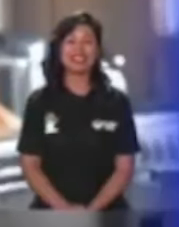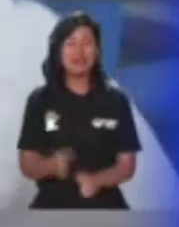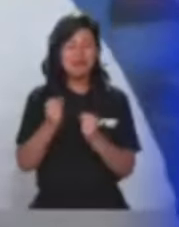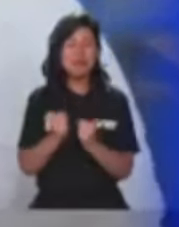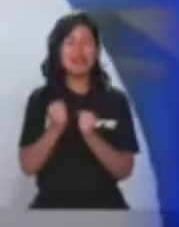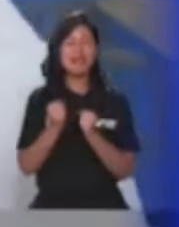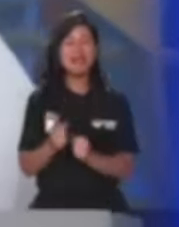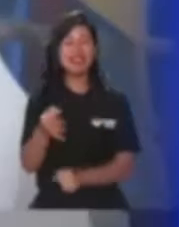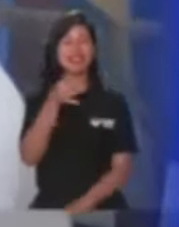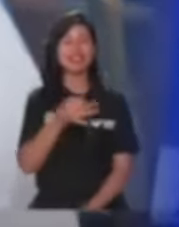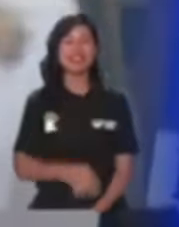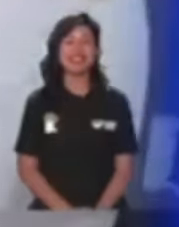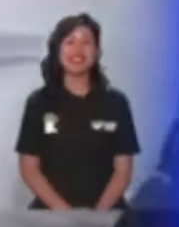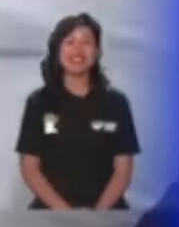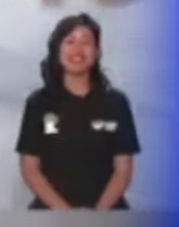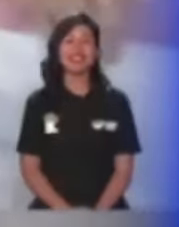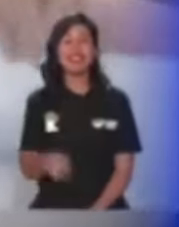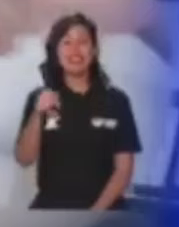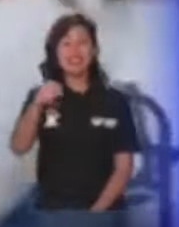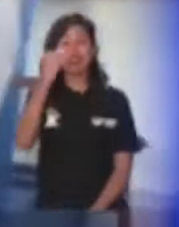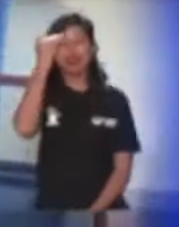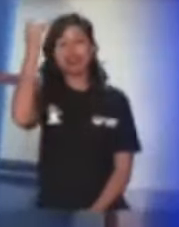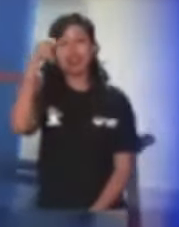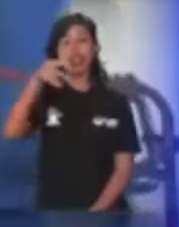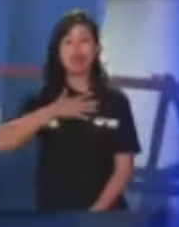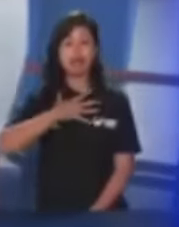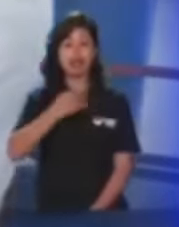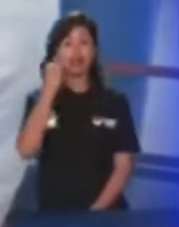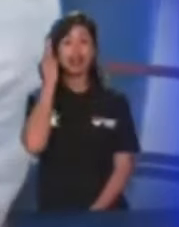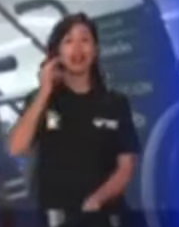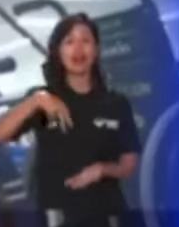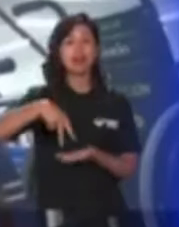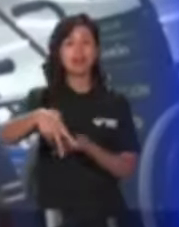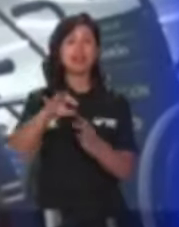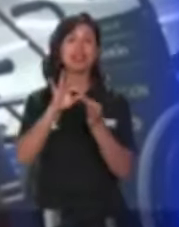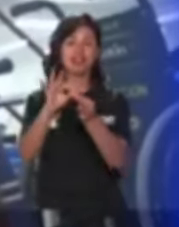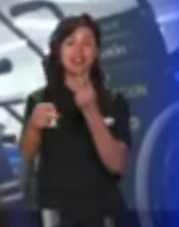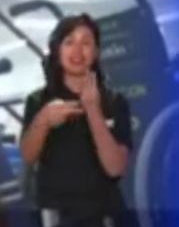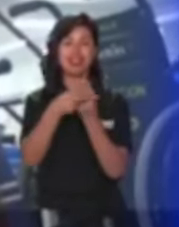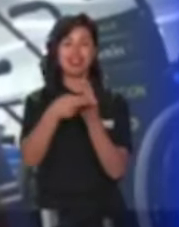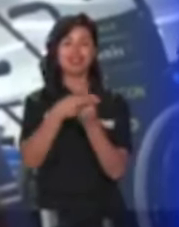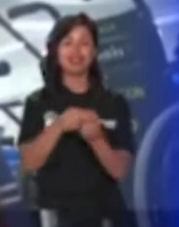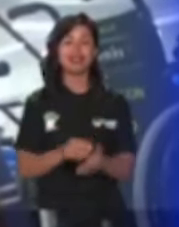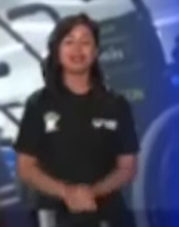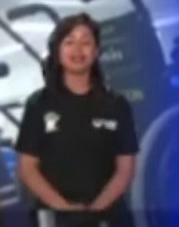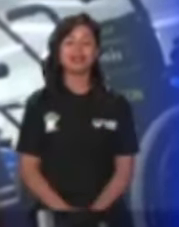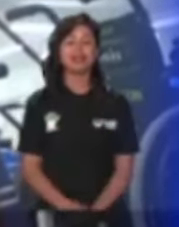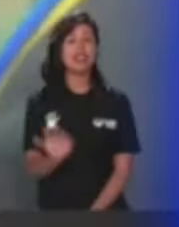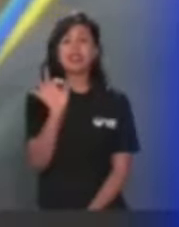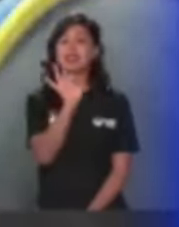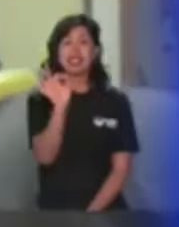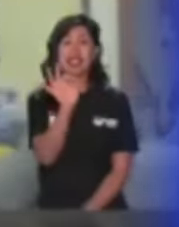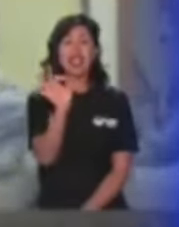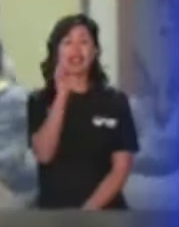puedo, sí puedo. Un abrazo. Y mi hija camina hoy día, es gracias a la Teletón. Es un papá que llegó de cero, no